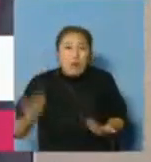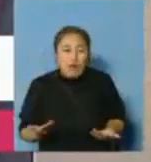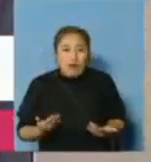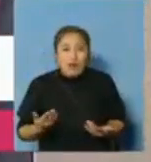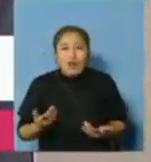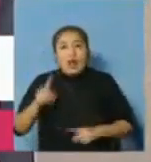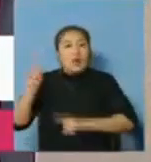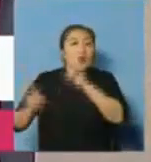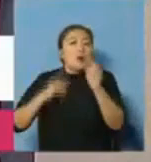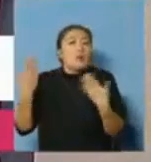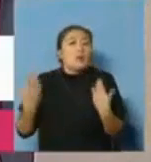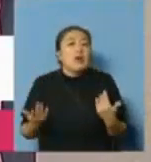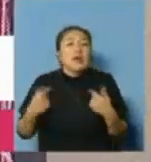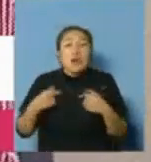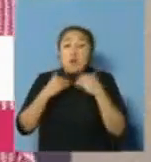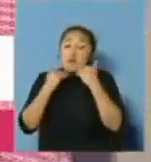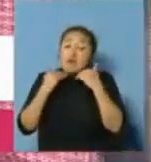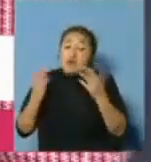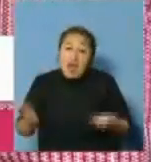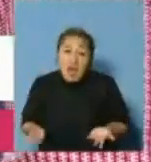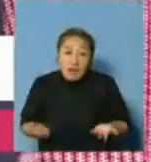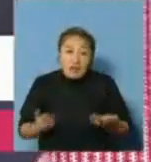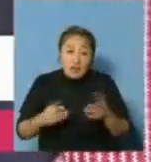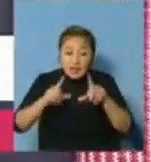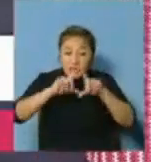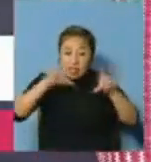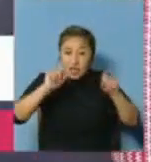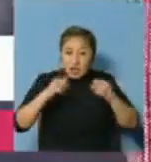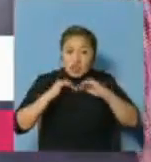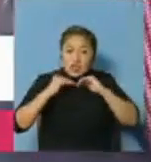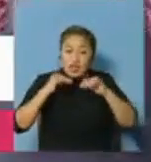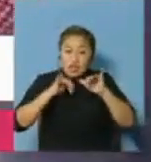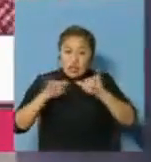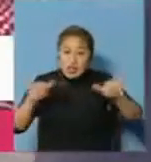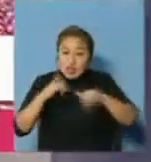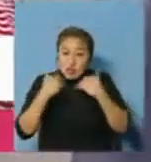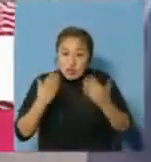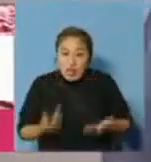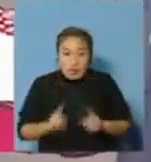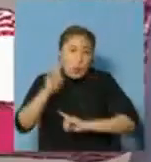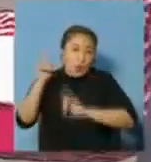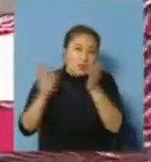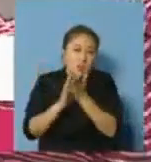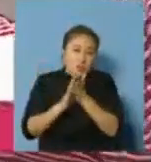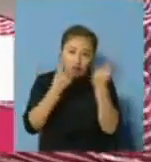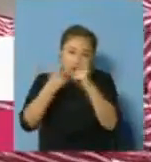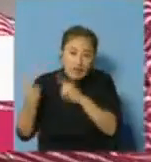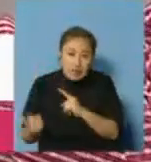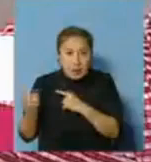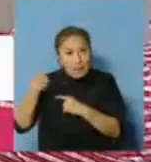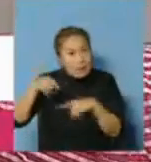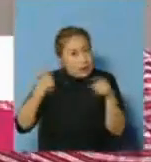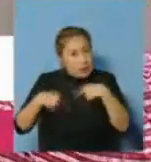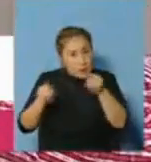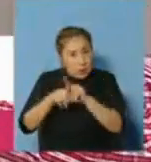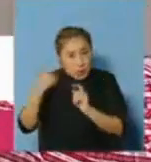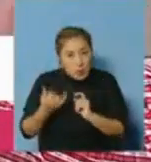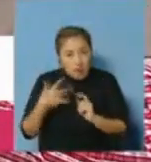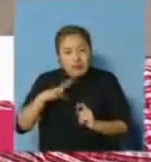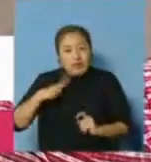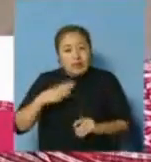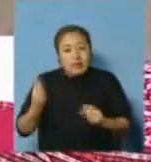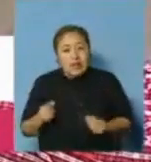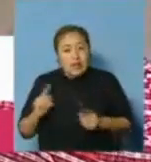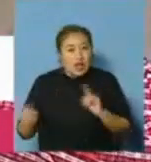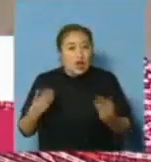vez puede ocurrir que algunos no se enteraron no le llegó noticias o alguna situación de todas manera nos está faltando